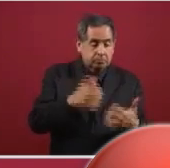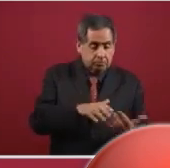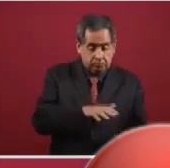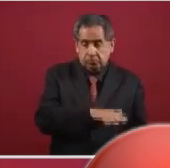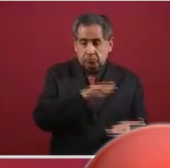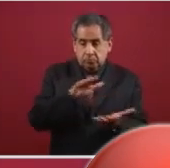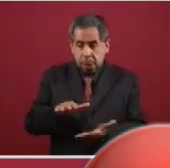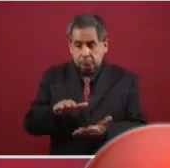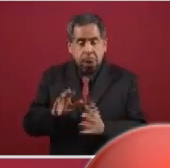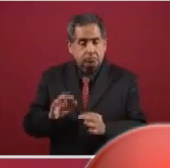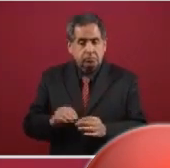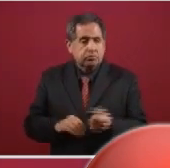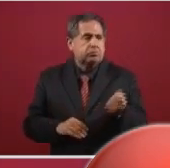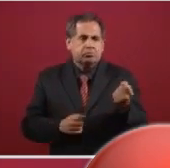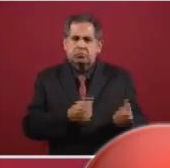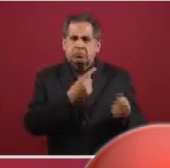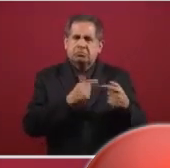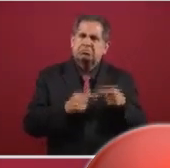y hubo oposición.